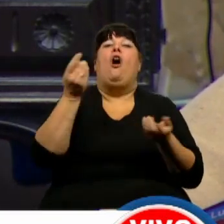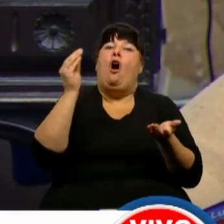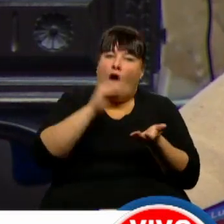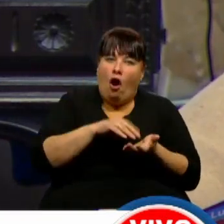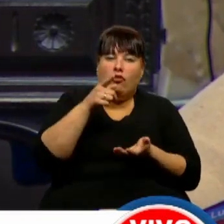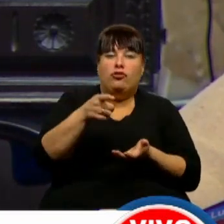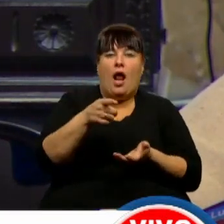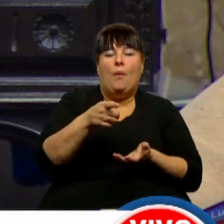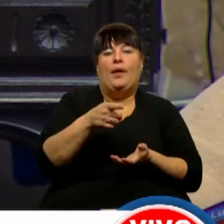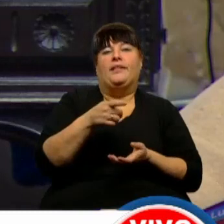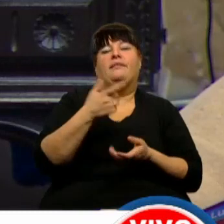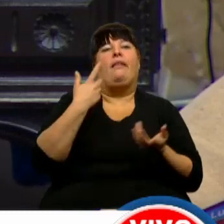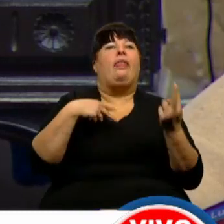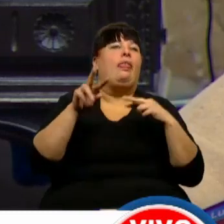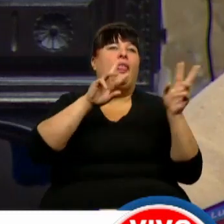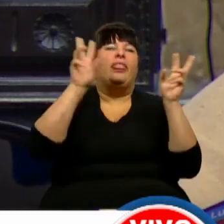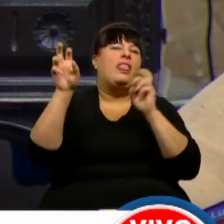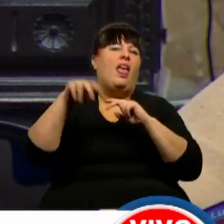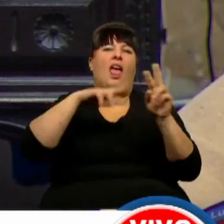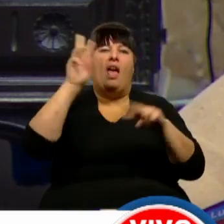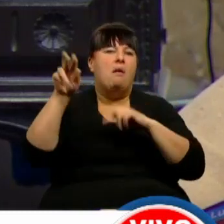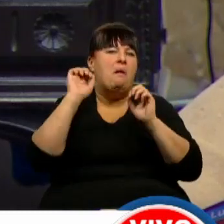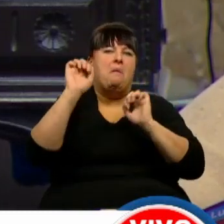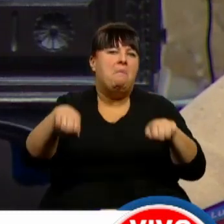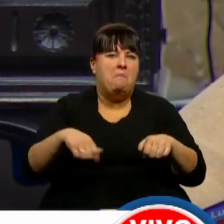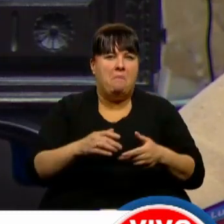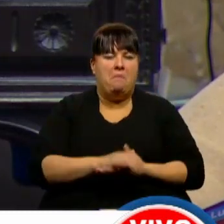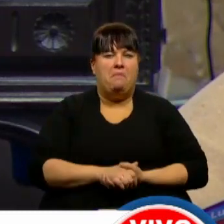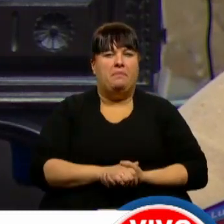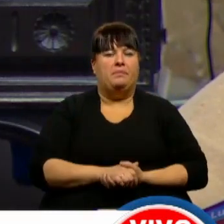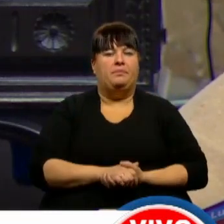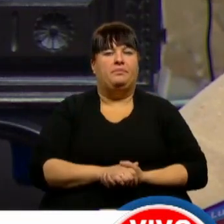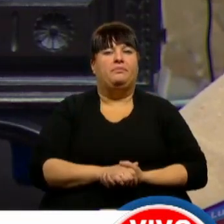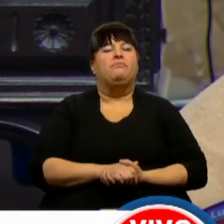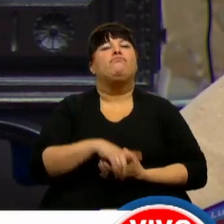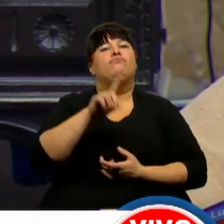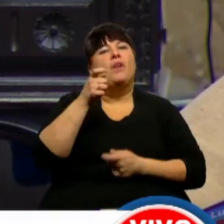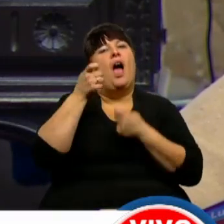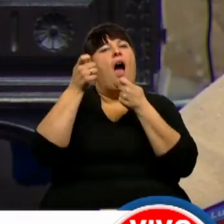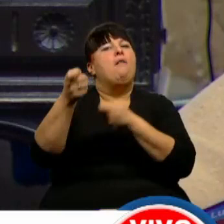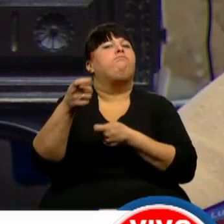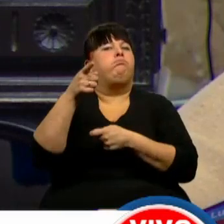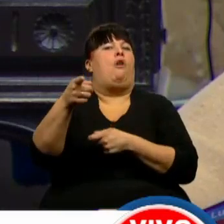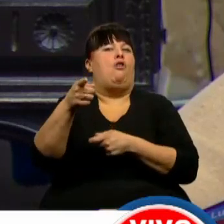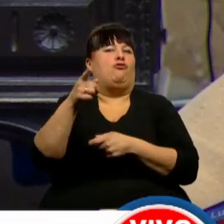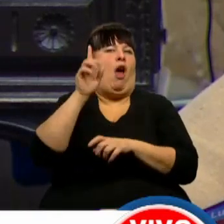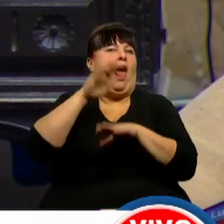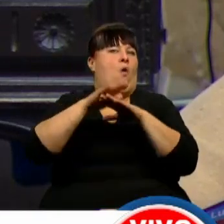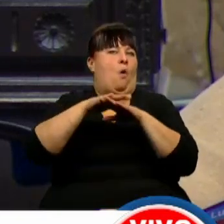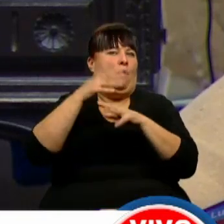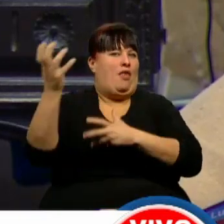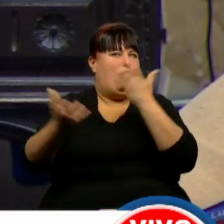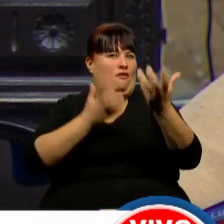nuevamente hacerse el distraído, mirar para otro lado y avalar a esos